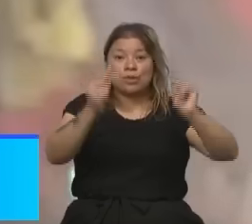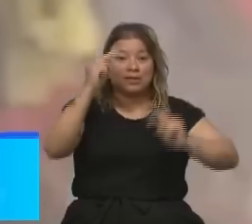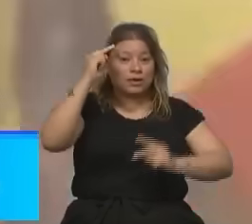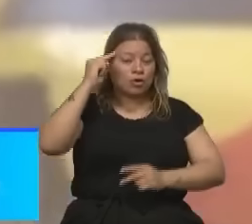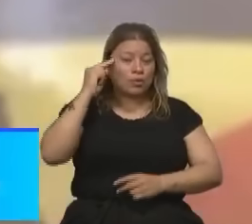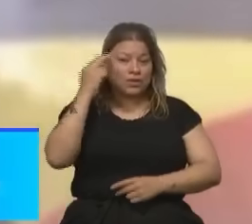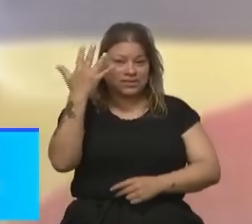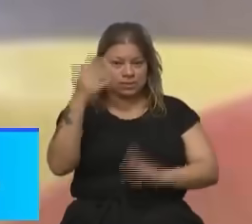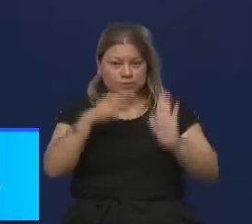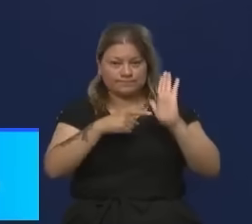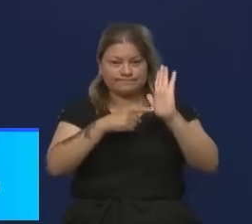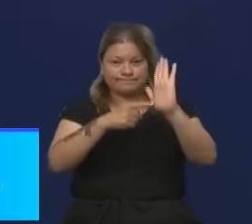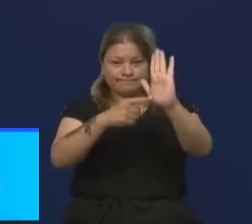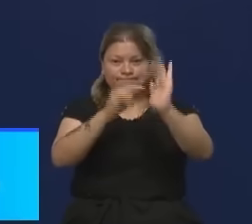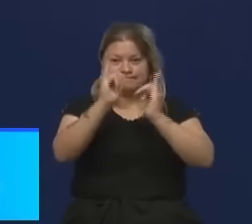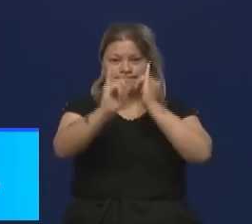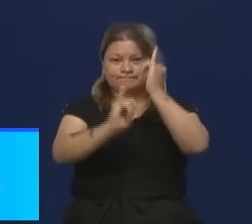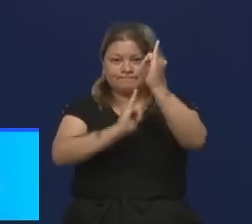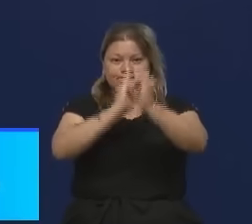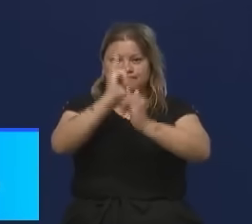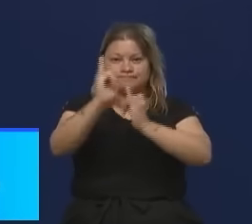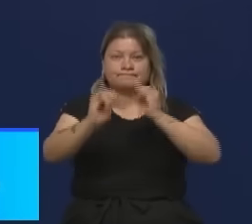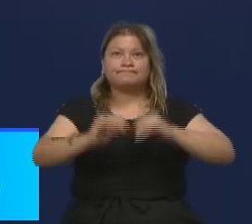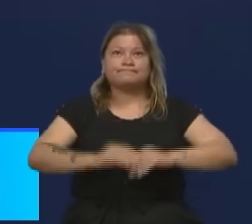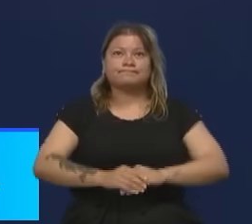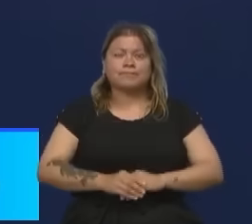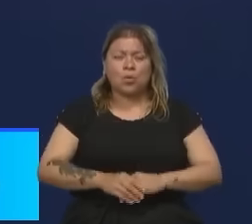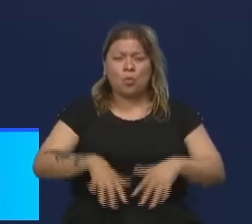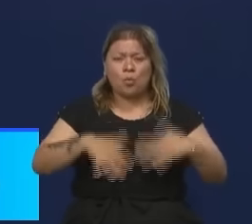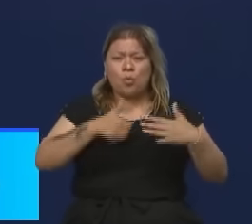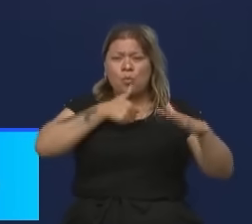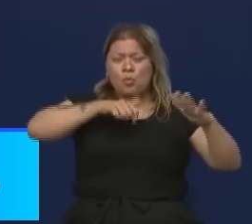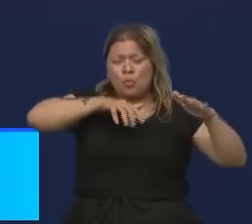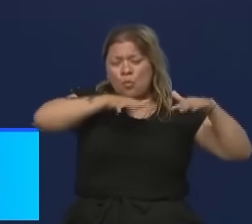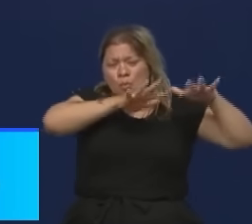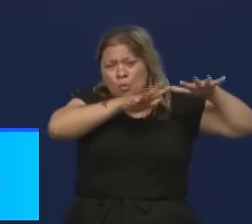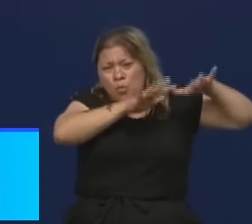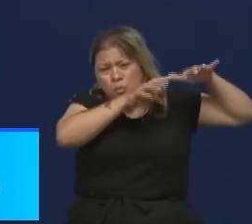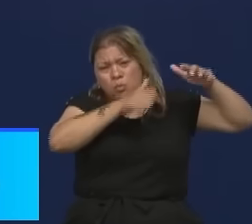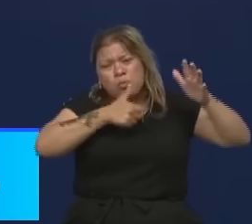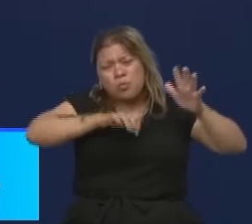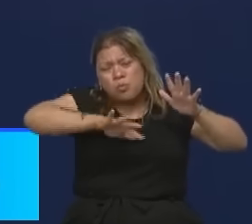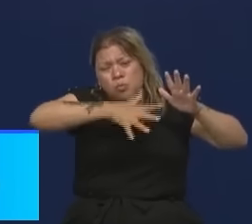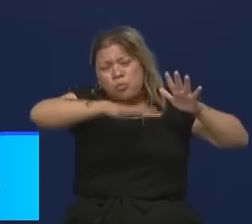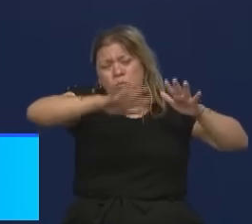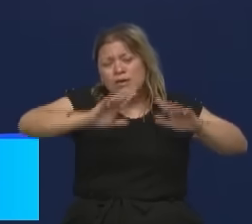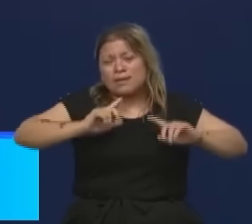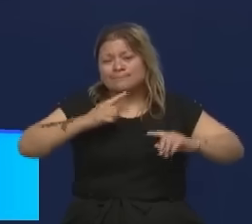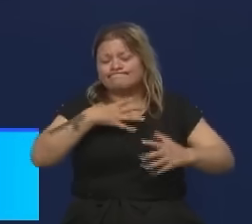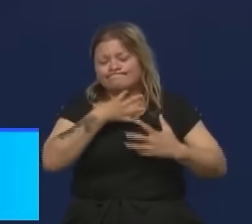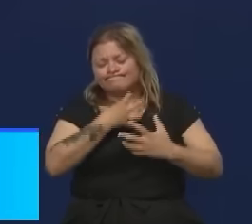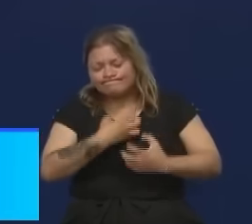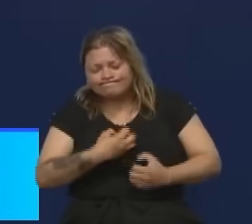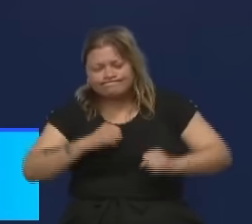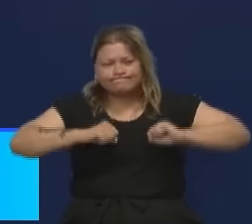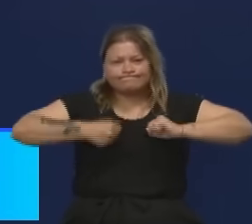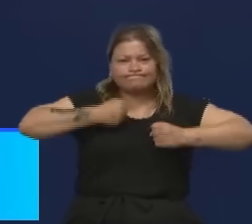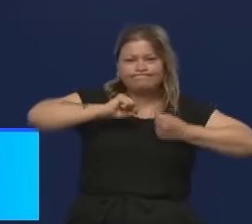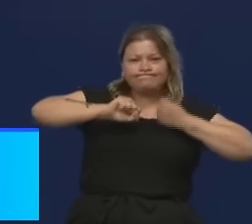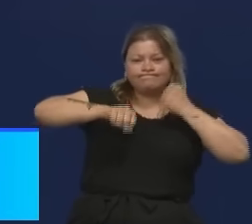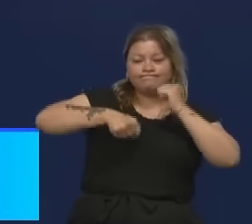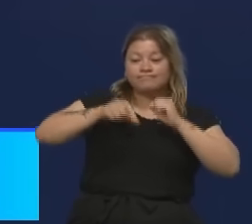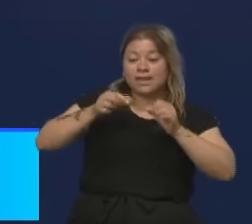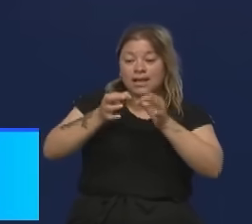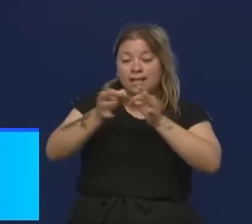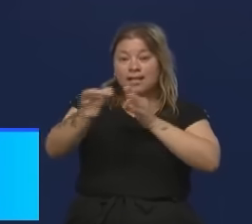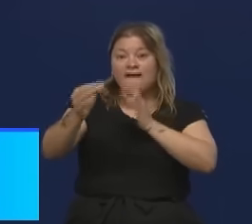crónica. Mira que crecía, papa, mira que crecía. ¿Tú crees que esto es normal? Mira. Angustia y desesperación. En